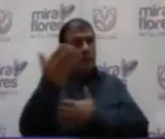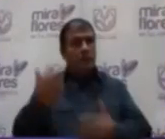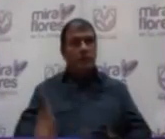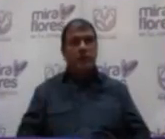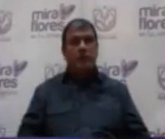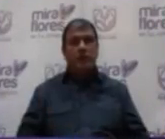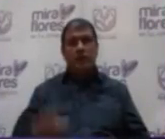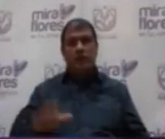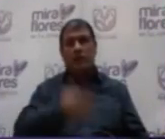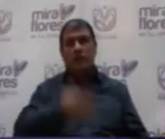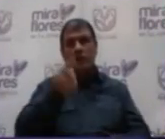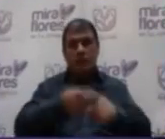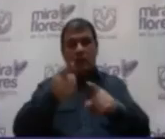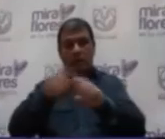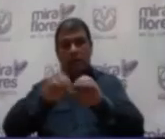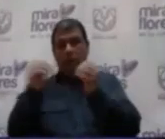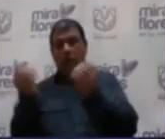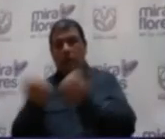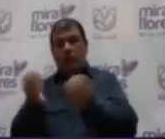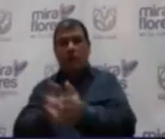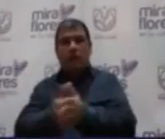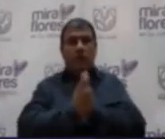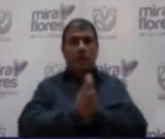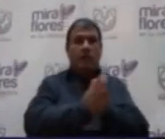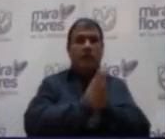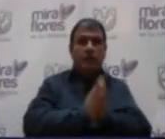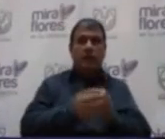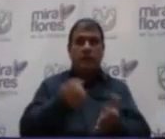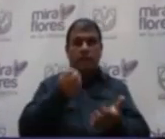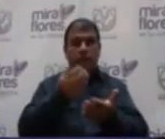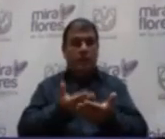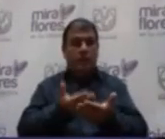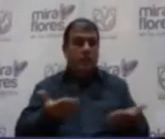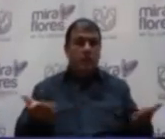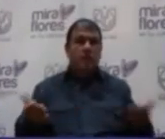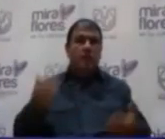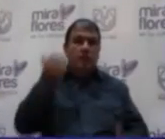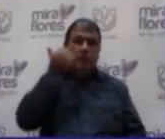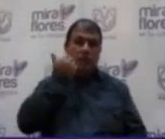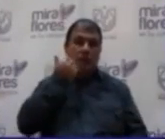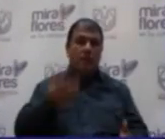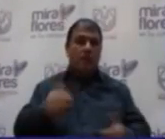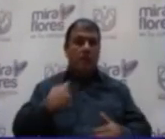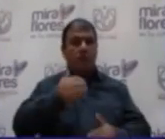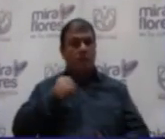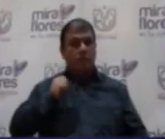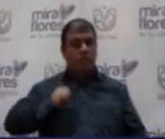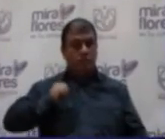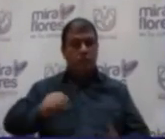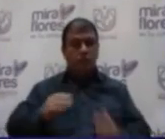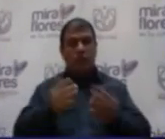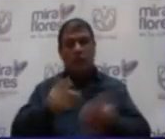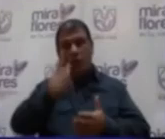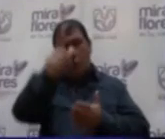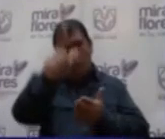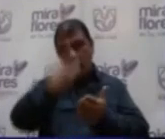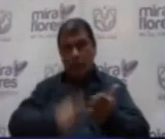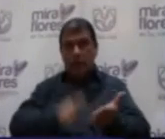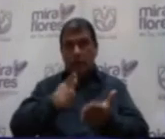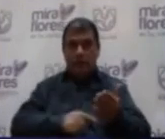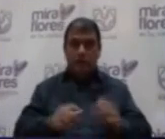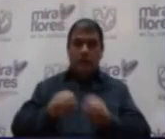Hay diferentes organizaciones que solicitan bienes dados de baja por parte de la municipalidad. Hay una lista de